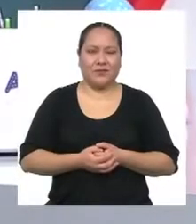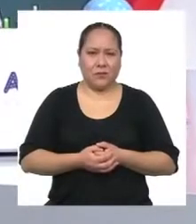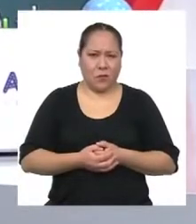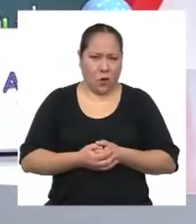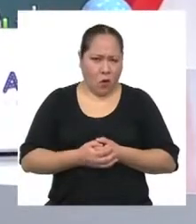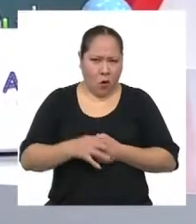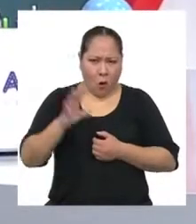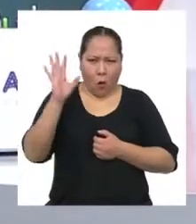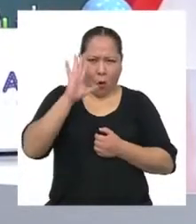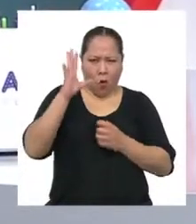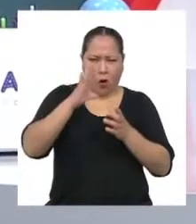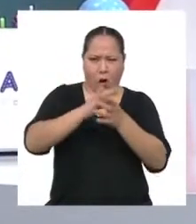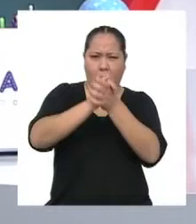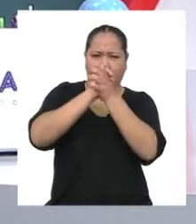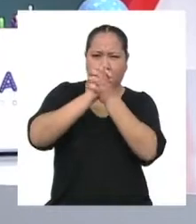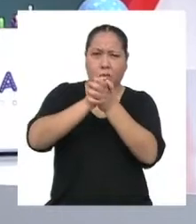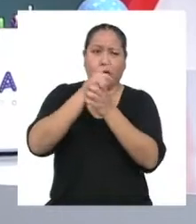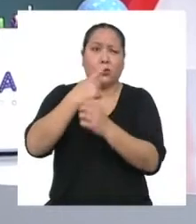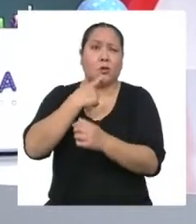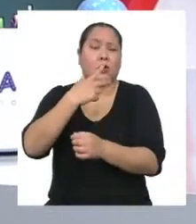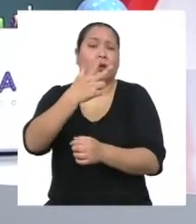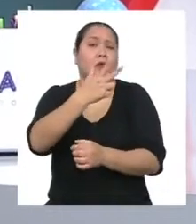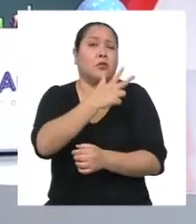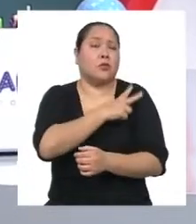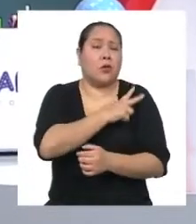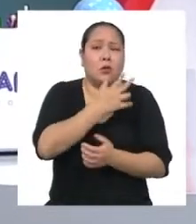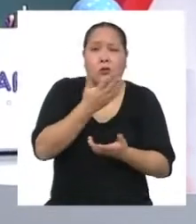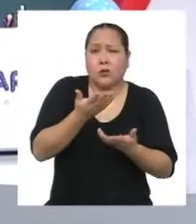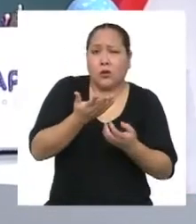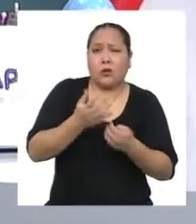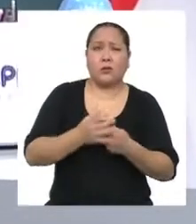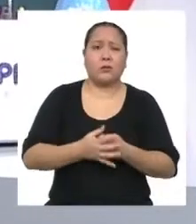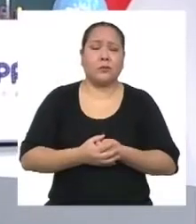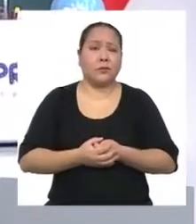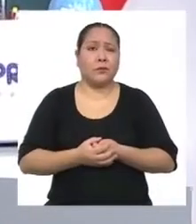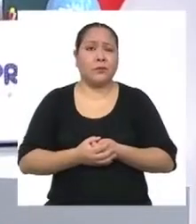Hola amigas y amigos de tercero de secundaria.